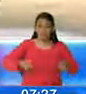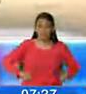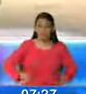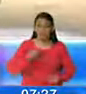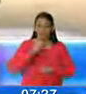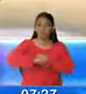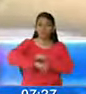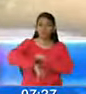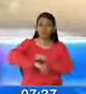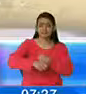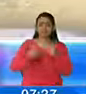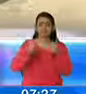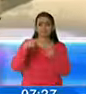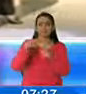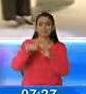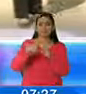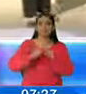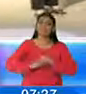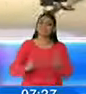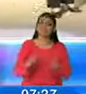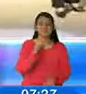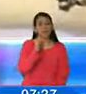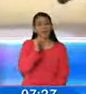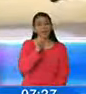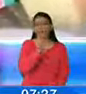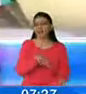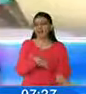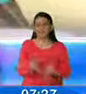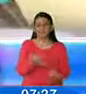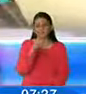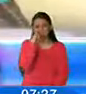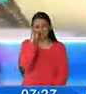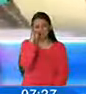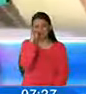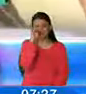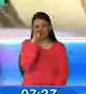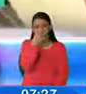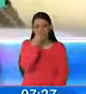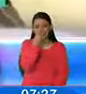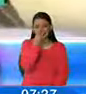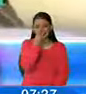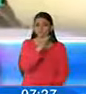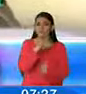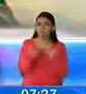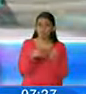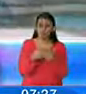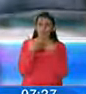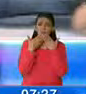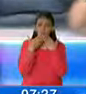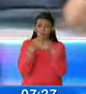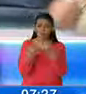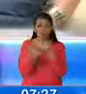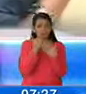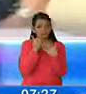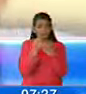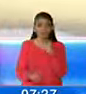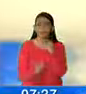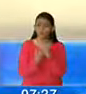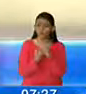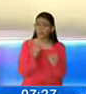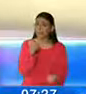campaña es positiva, sin embargo, falta mucho por hacer. Pues bien, sí, todos muy atentos y han colaborado, la gente va siendo